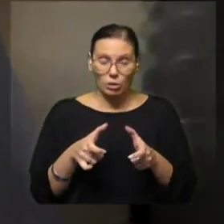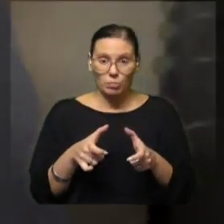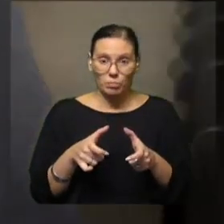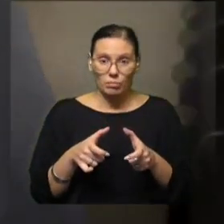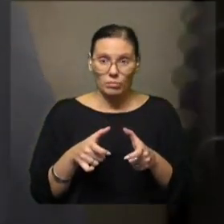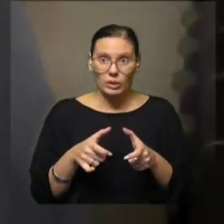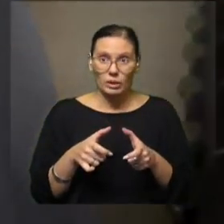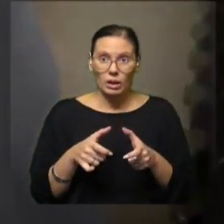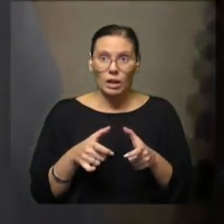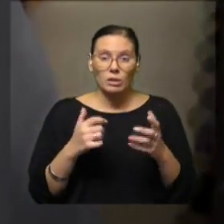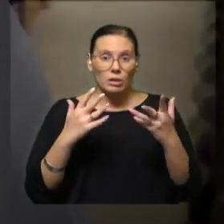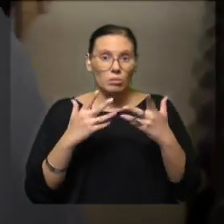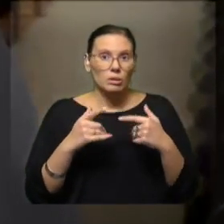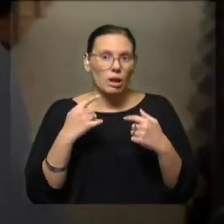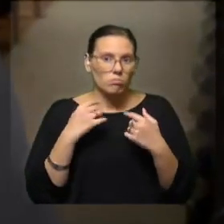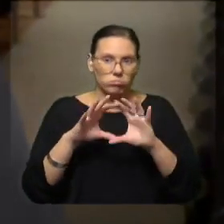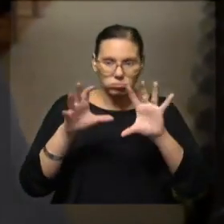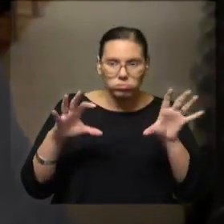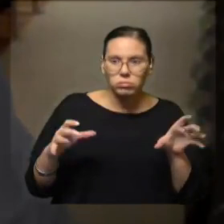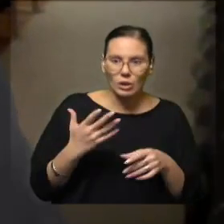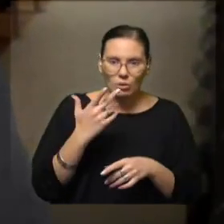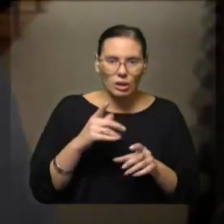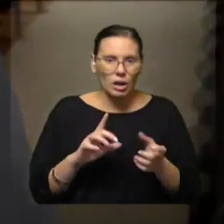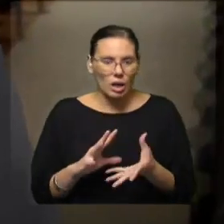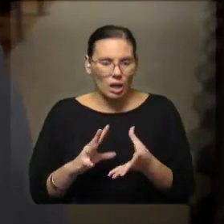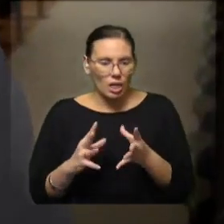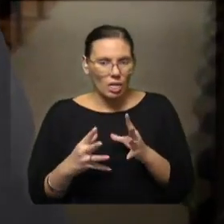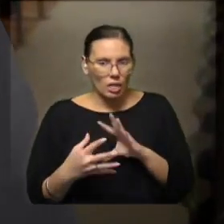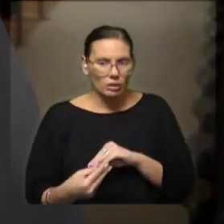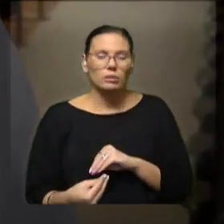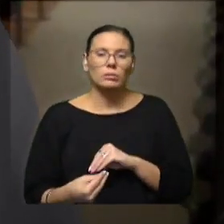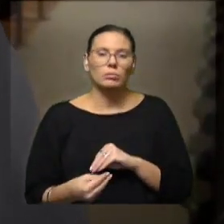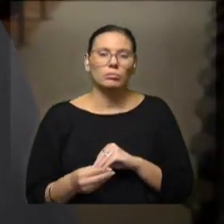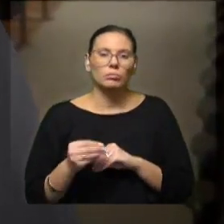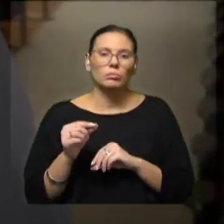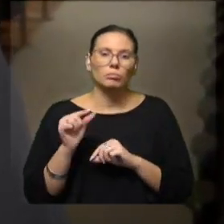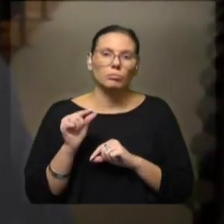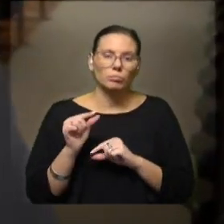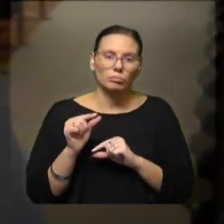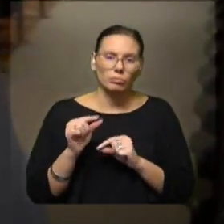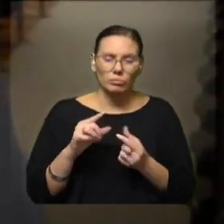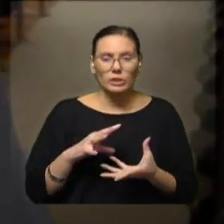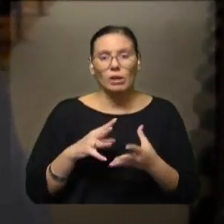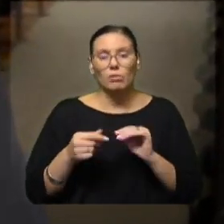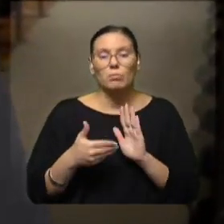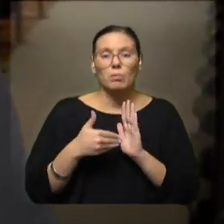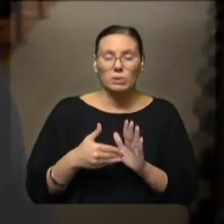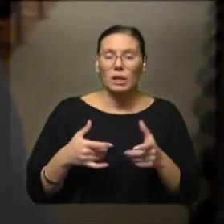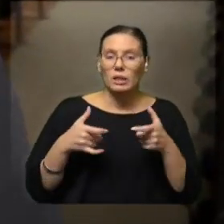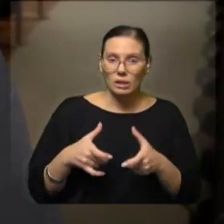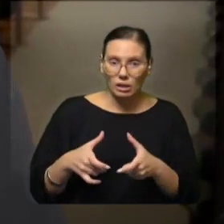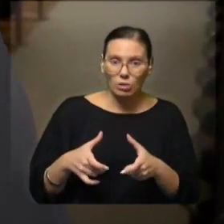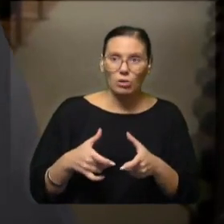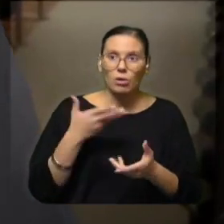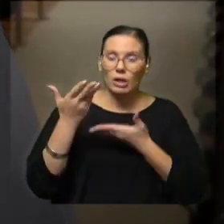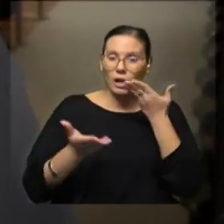Hay una gran puesta en escena que está ahí transformando un poco como lo que es la forma de presentar un disco y un álbum,